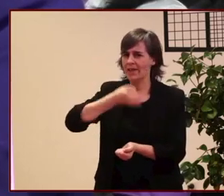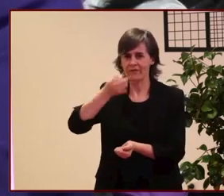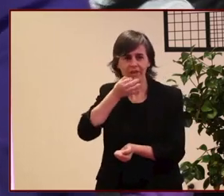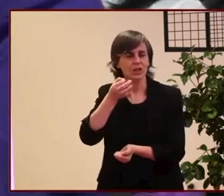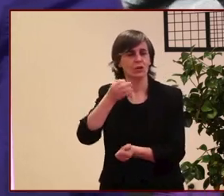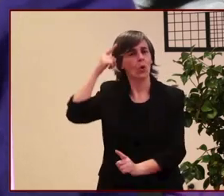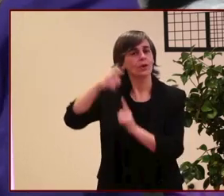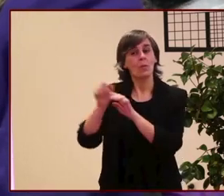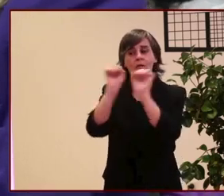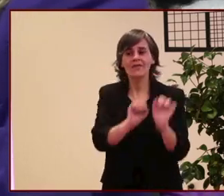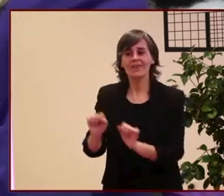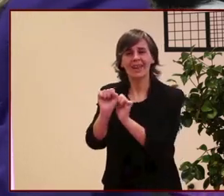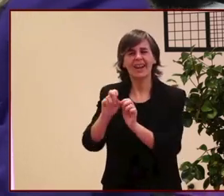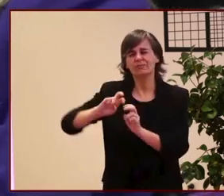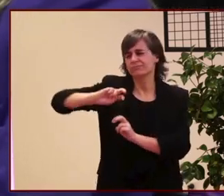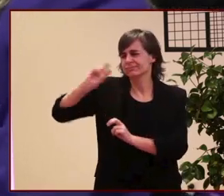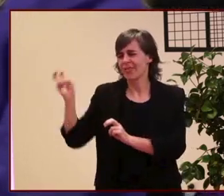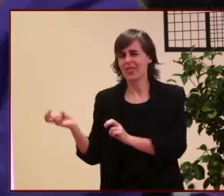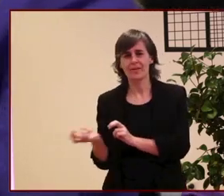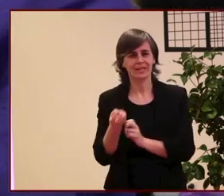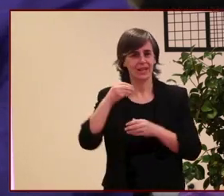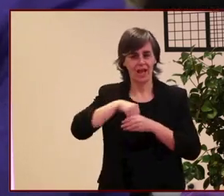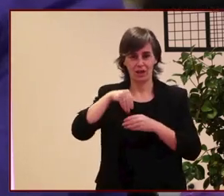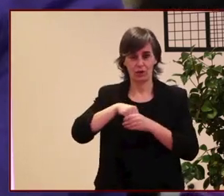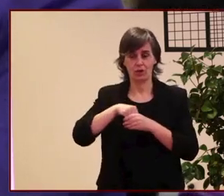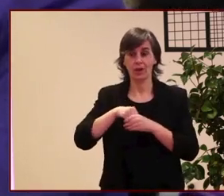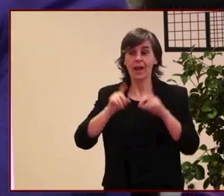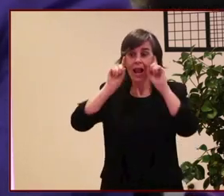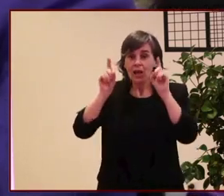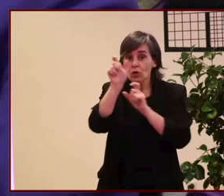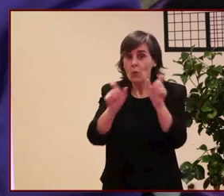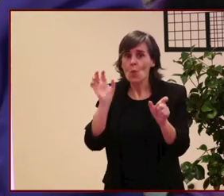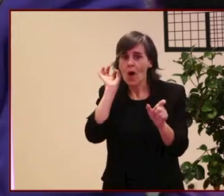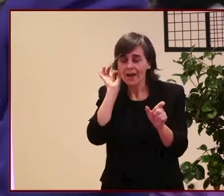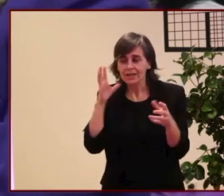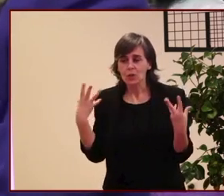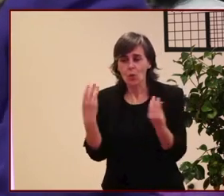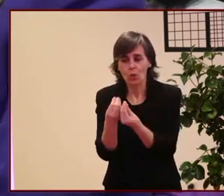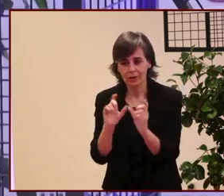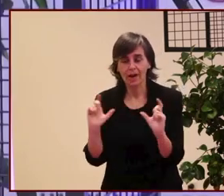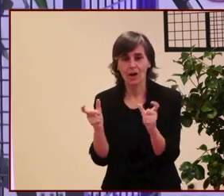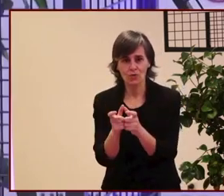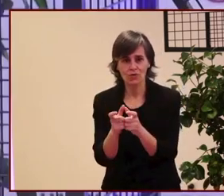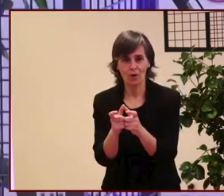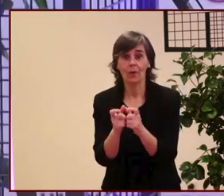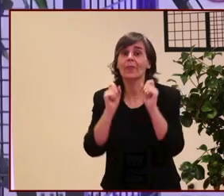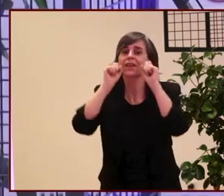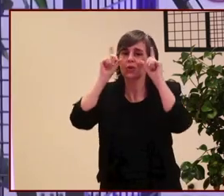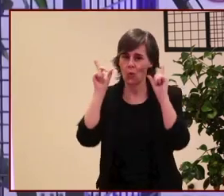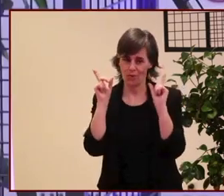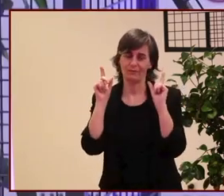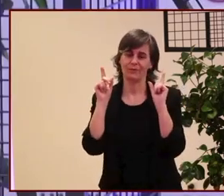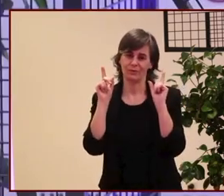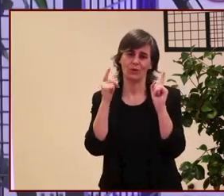interior cuando nos reunimos descubrimos muchas veces por eso yo les digo que no lleven ninguna pieza